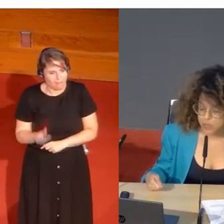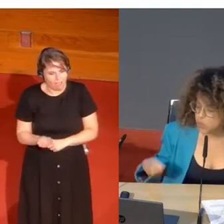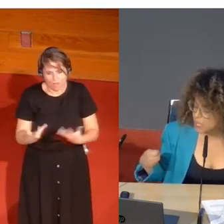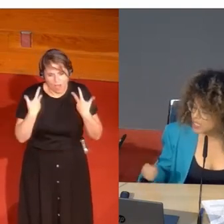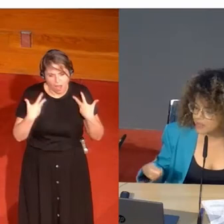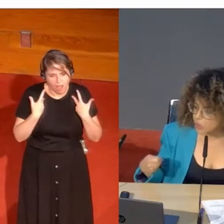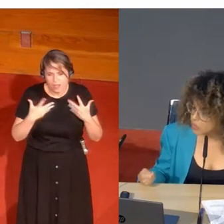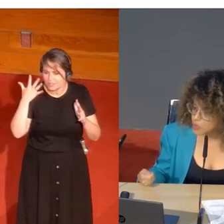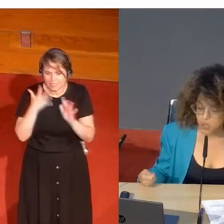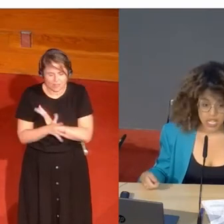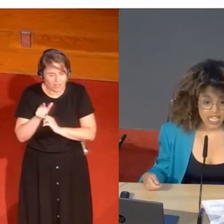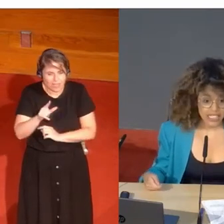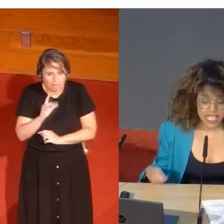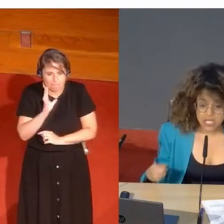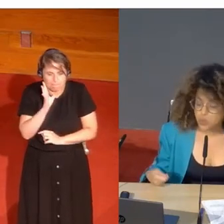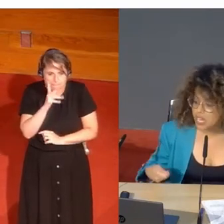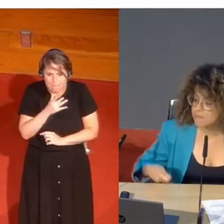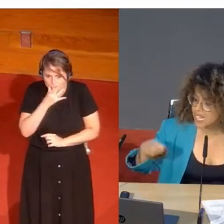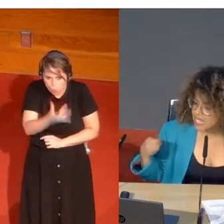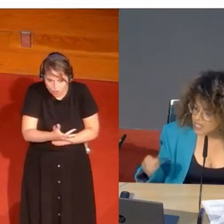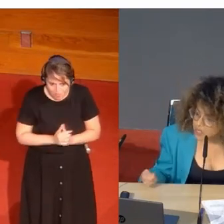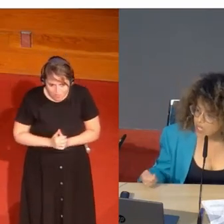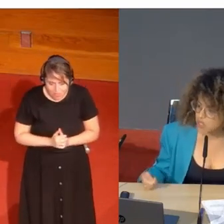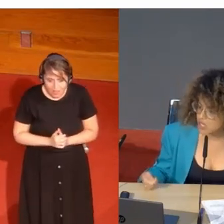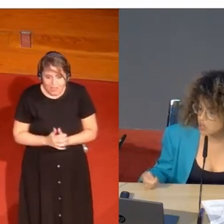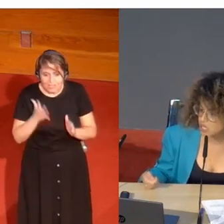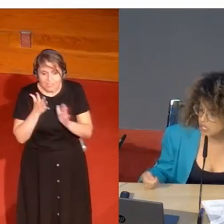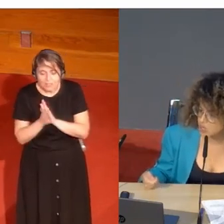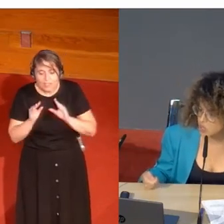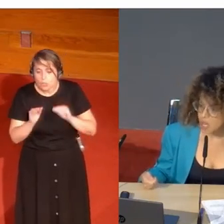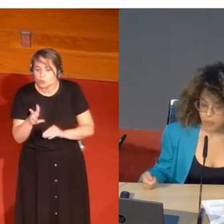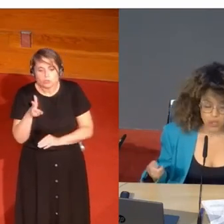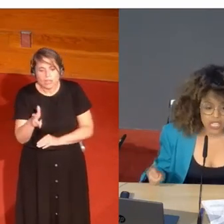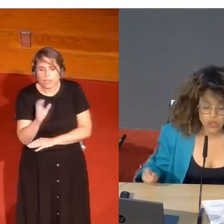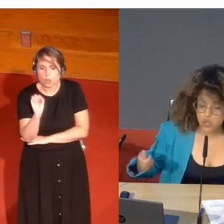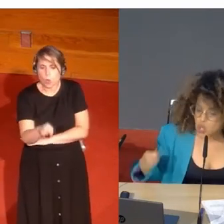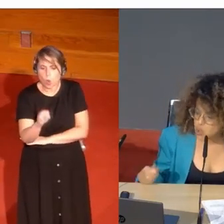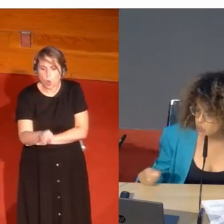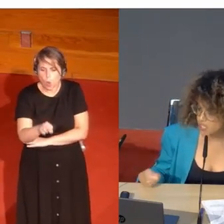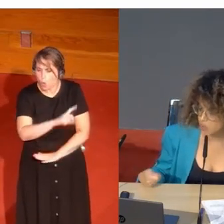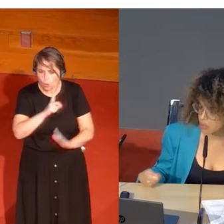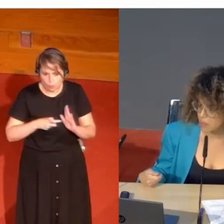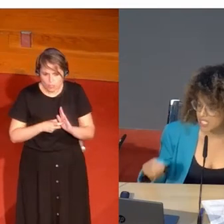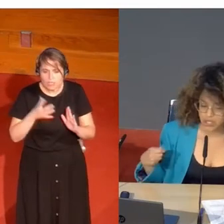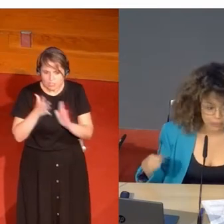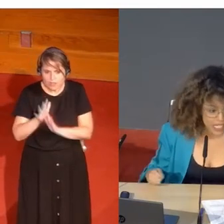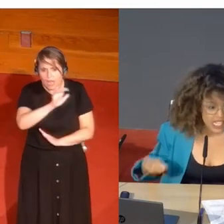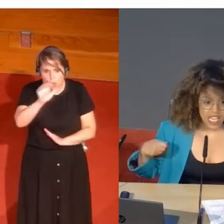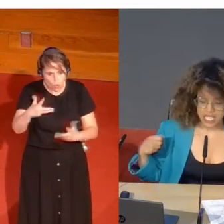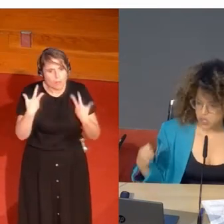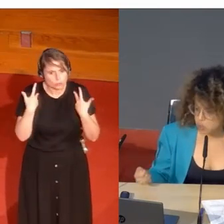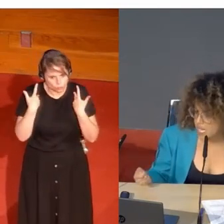es eh absolutamente vergonzoso y es una vejación a los a estos derechos por lo tanto no solo sufren en Europa